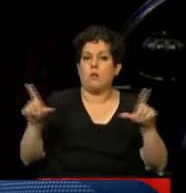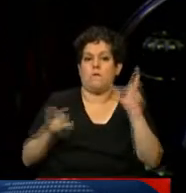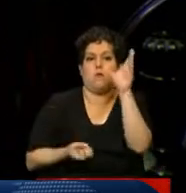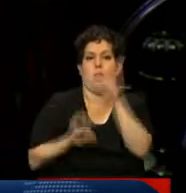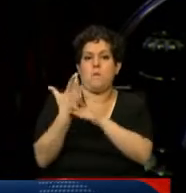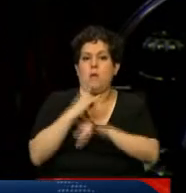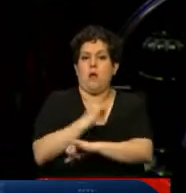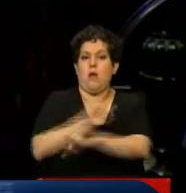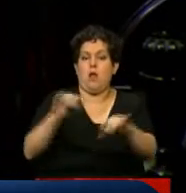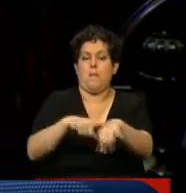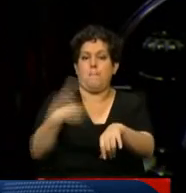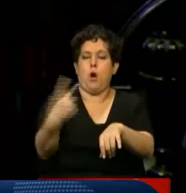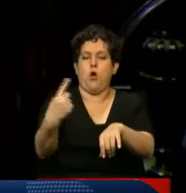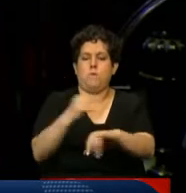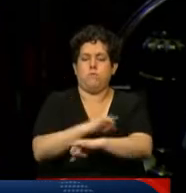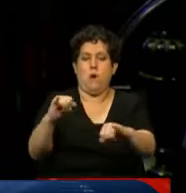escasos minutos.